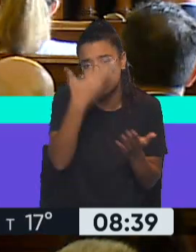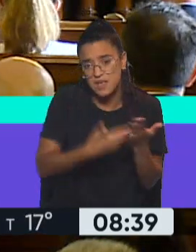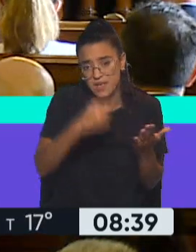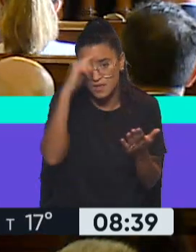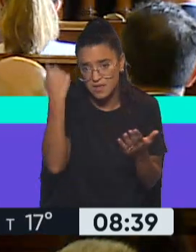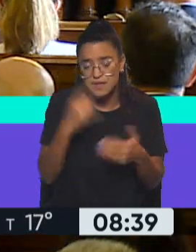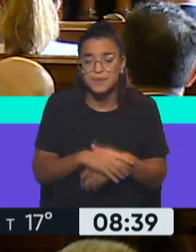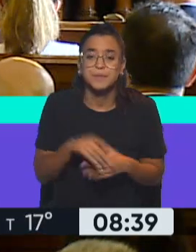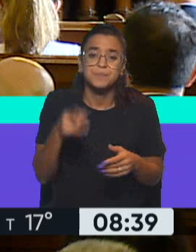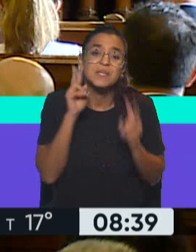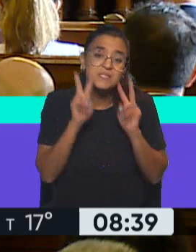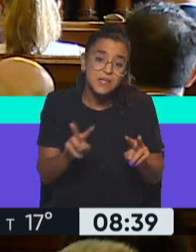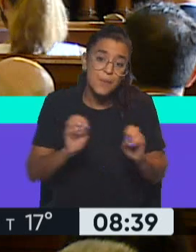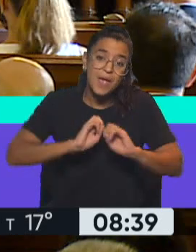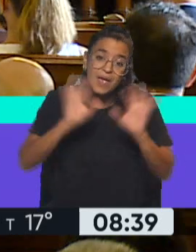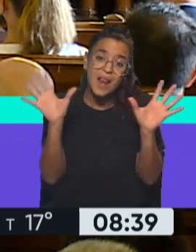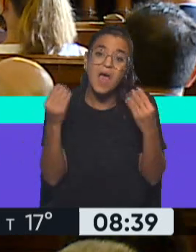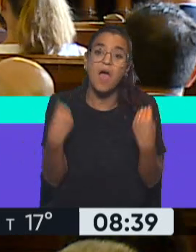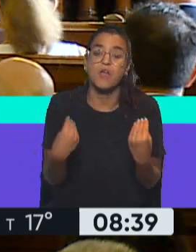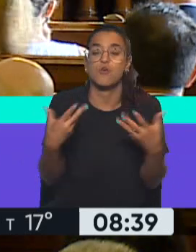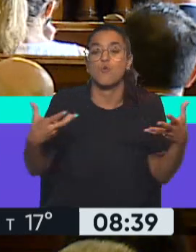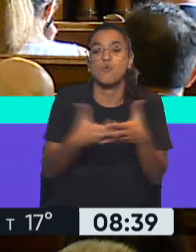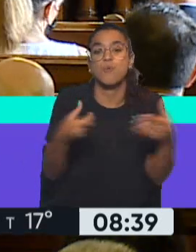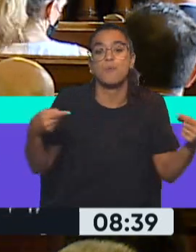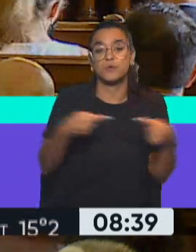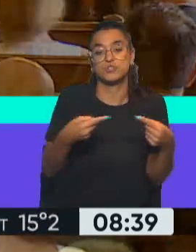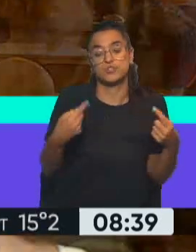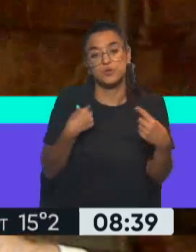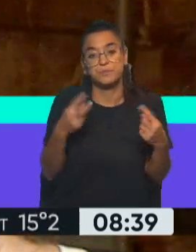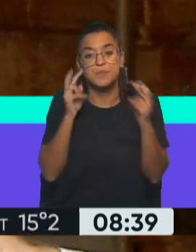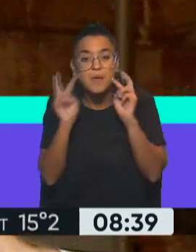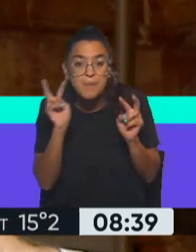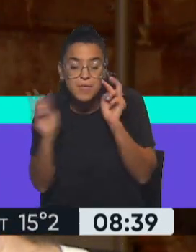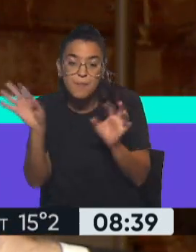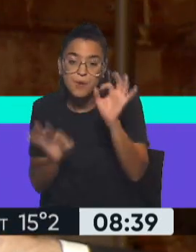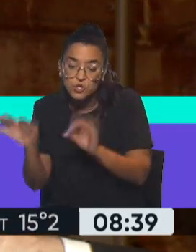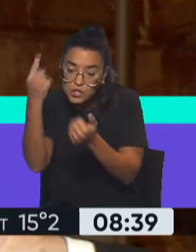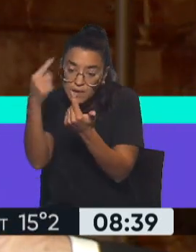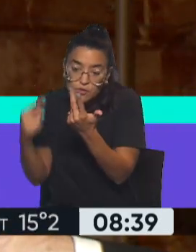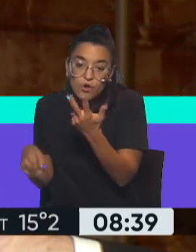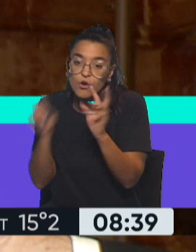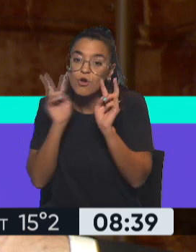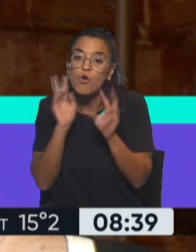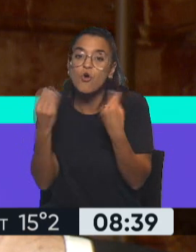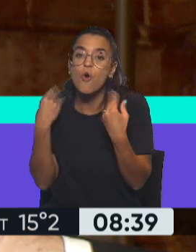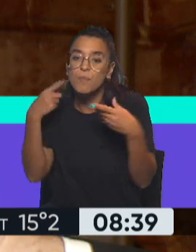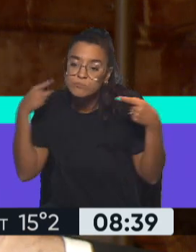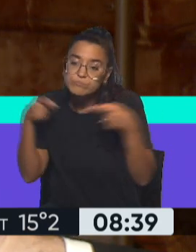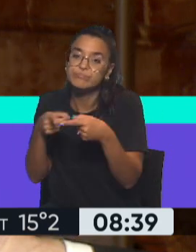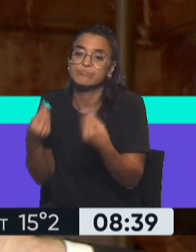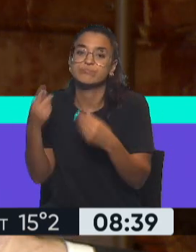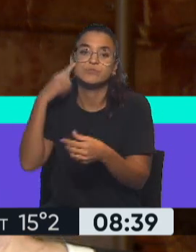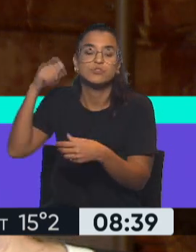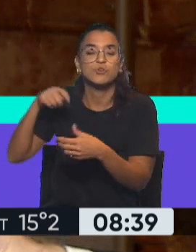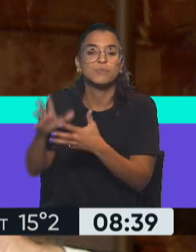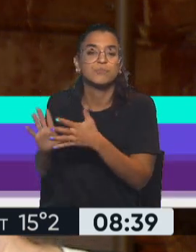claramente por parte de la oposición que mira en los distintos proyectos a dónde va o se focaliza en la cabeza del